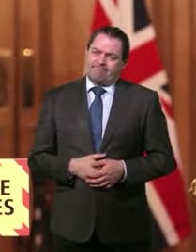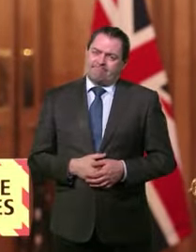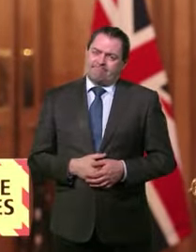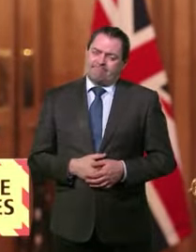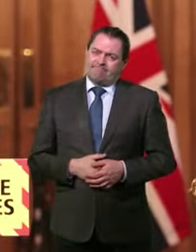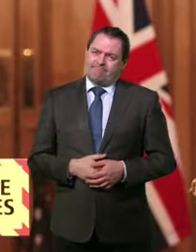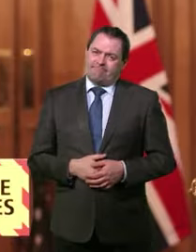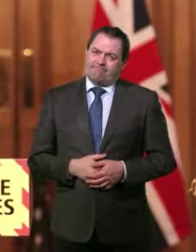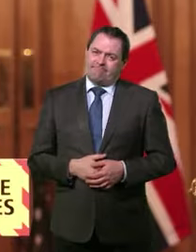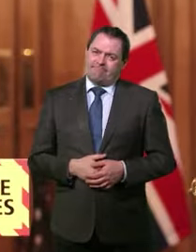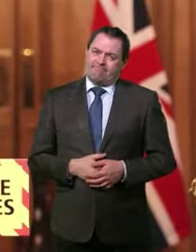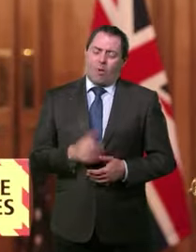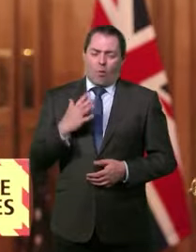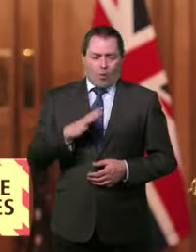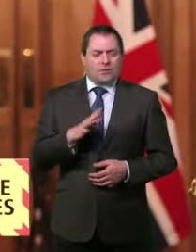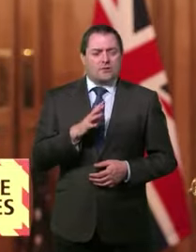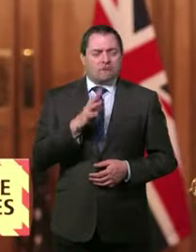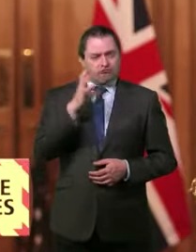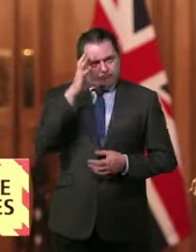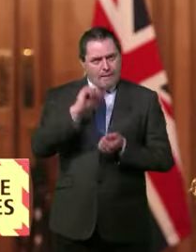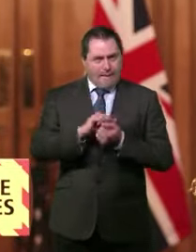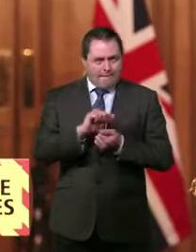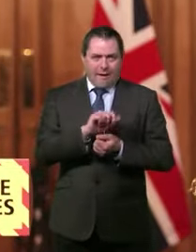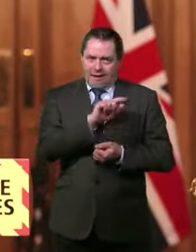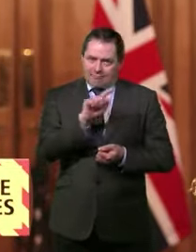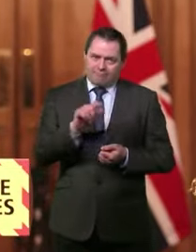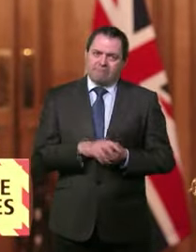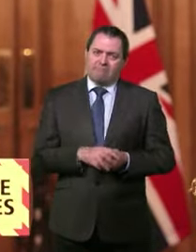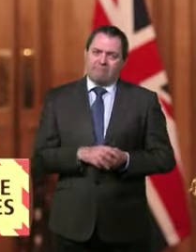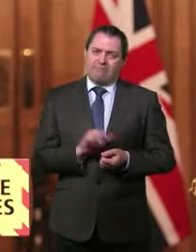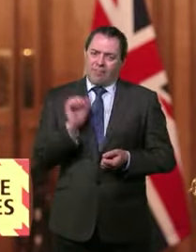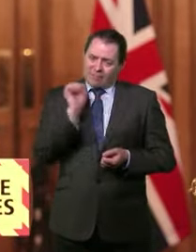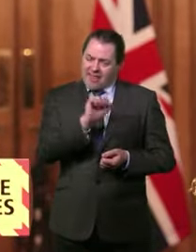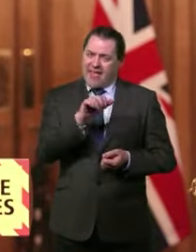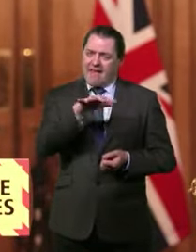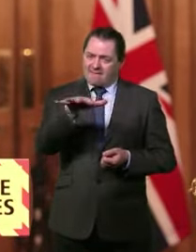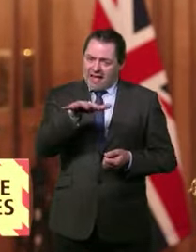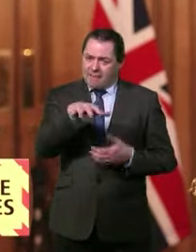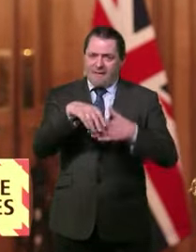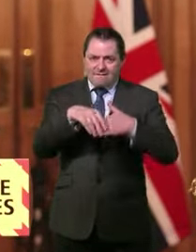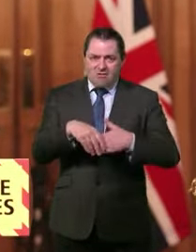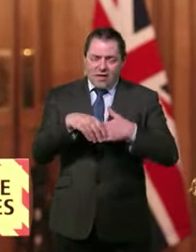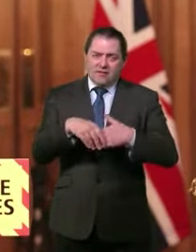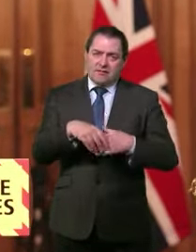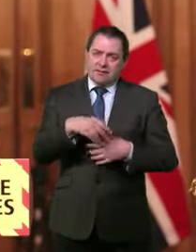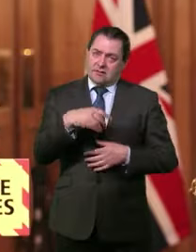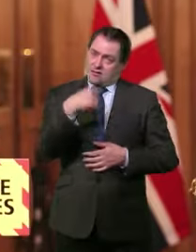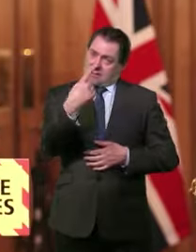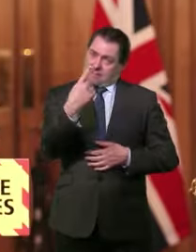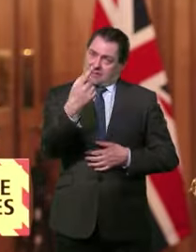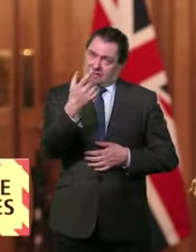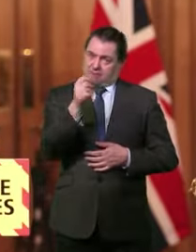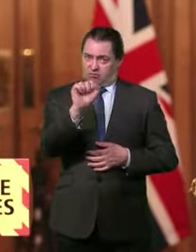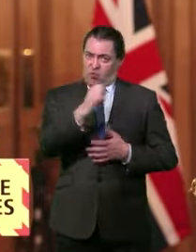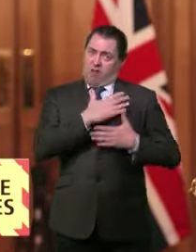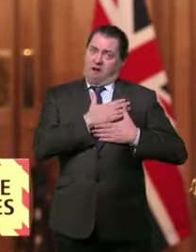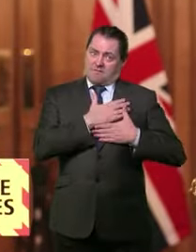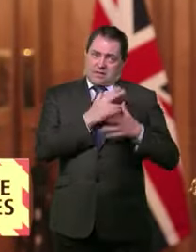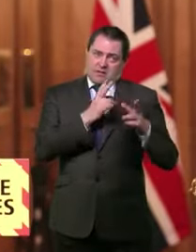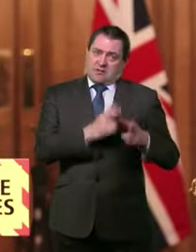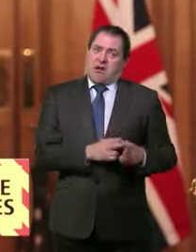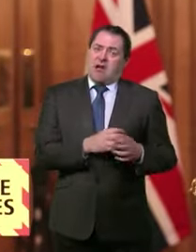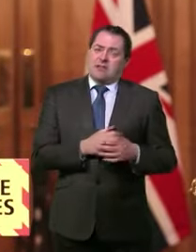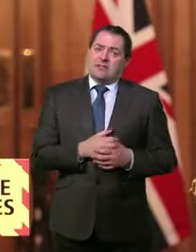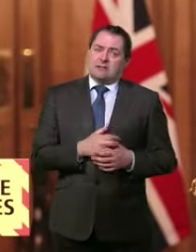para las familias y los amigos que quedaron atrás su perdida que se sintió más aguda de los momentos más tranquilos